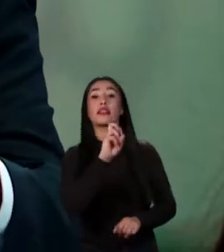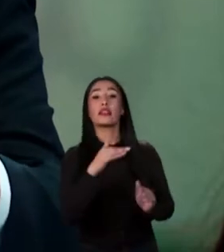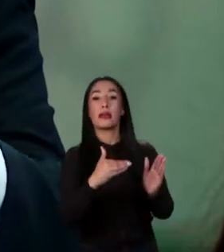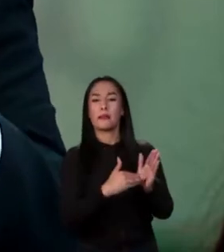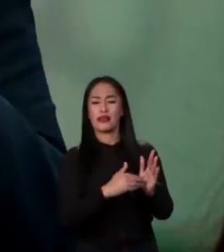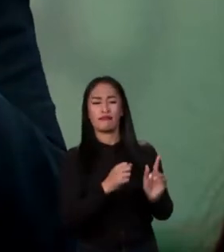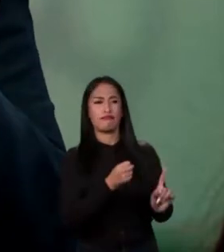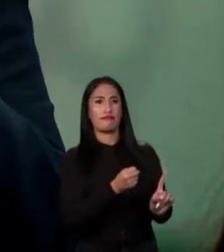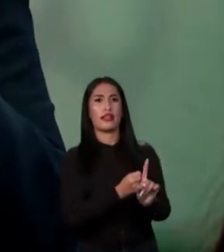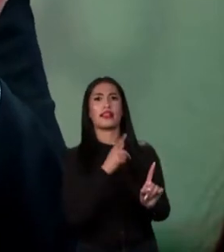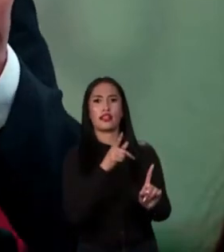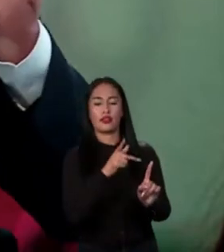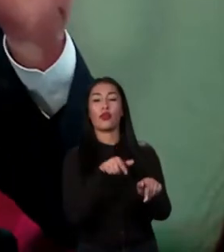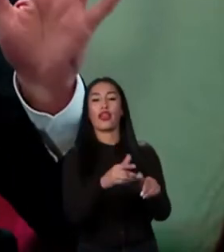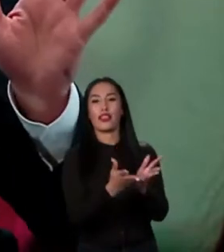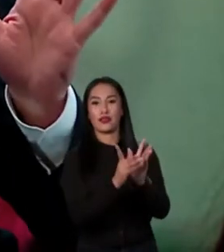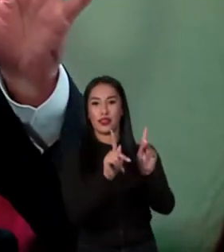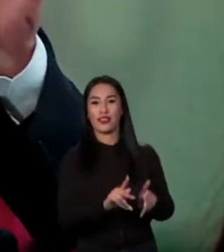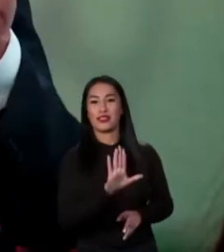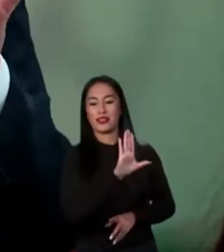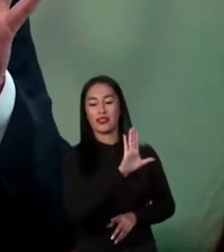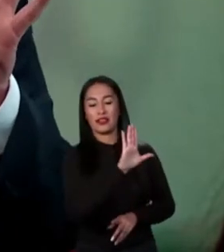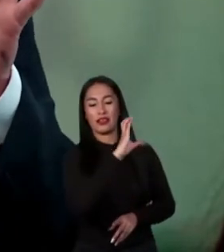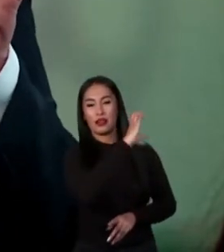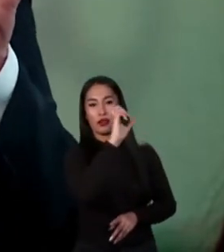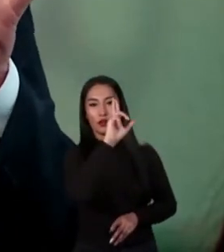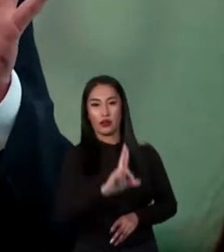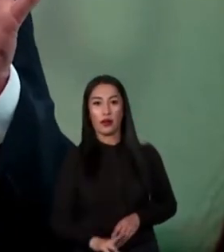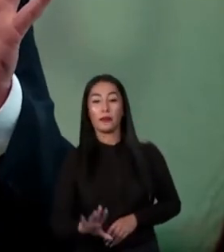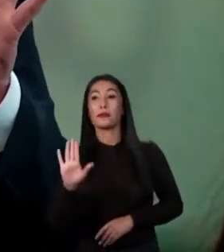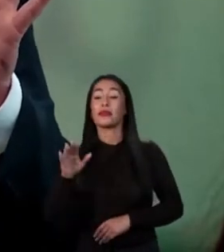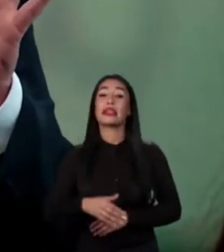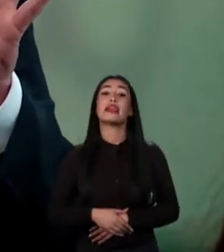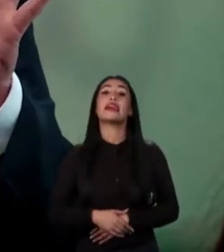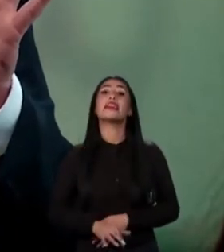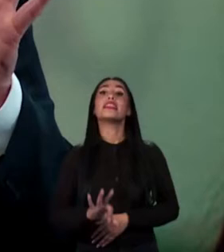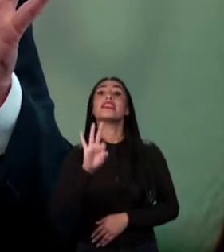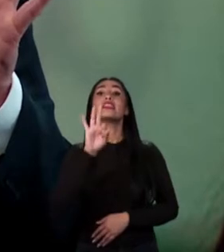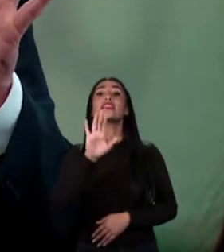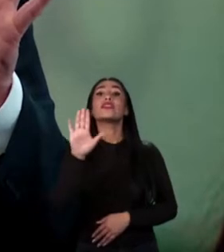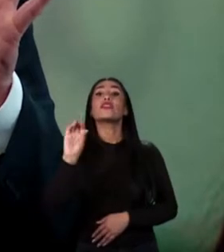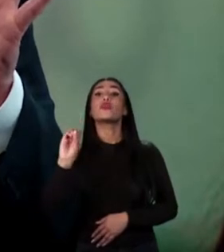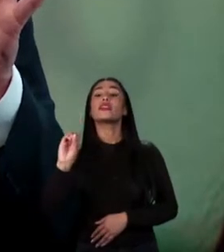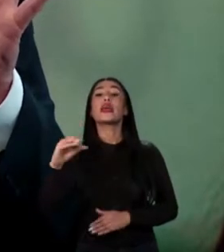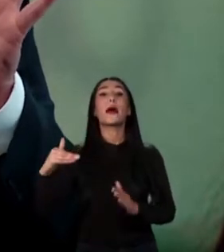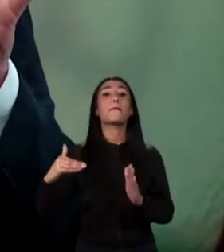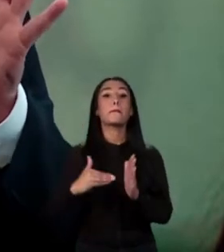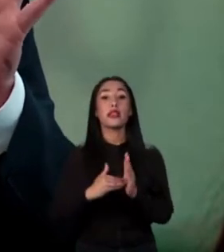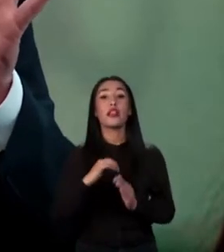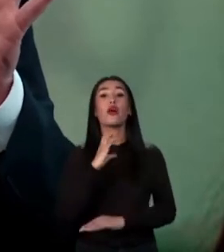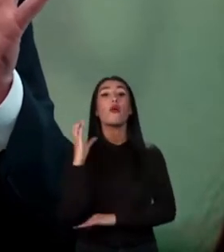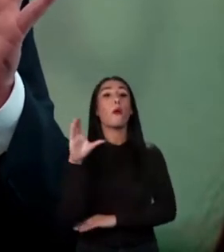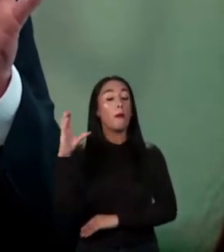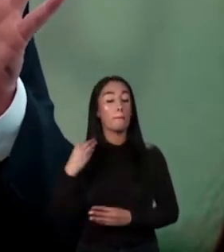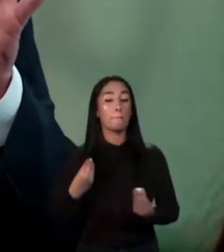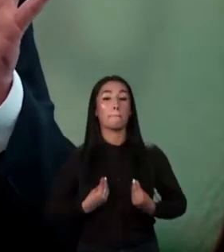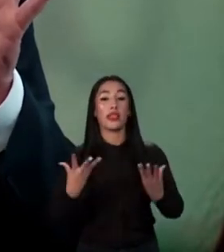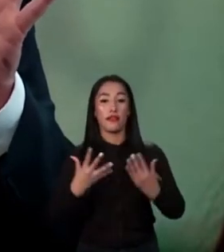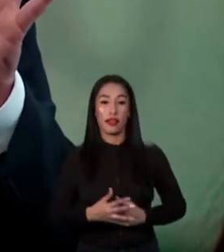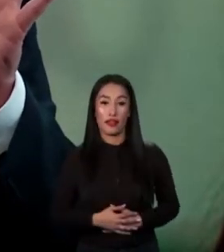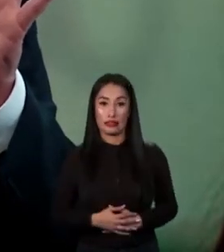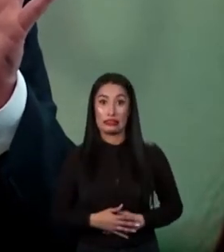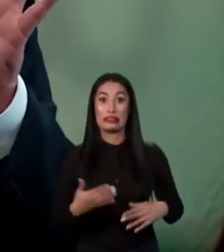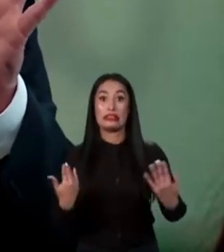estas residencias quiero decirles que sólo en panamá hay 350 mil colombianos en el último censo que hay en panamá de